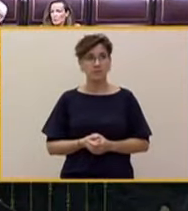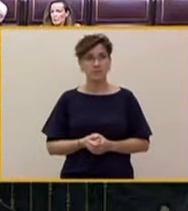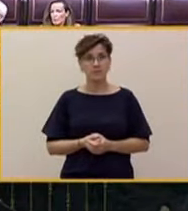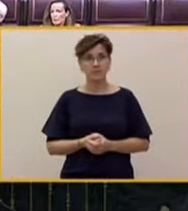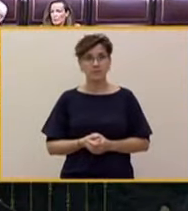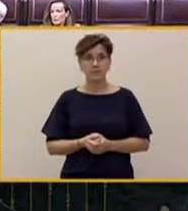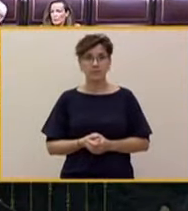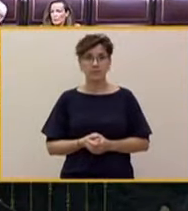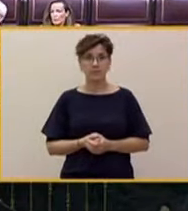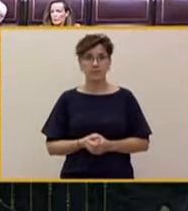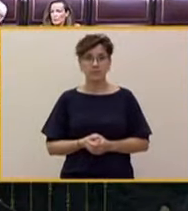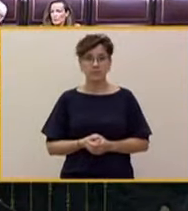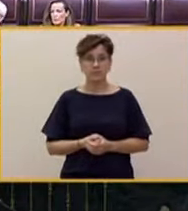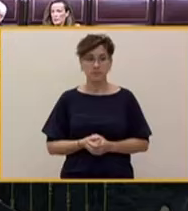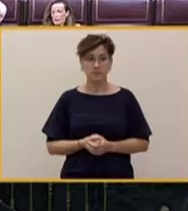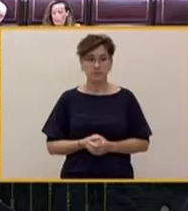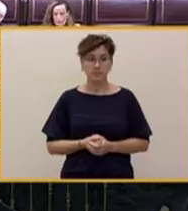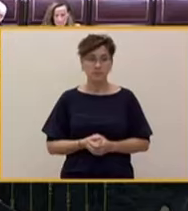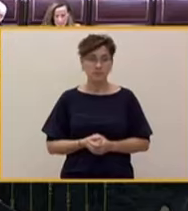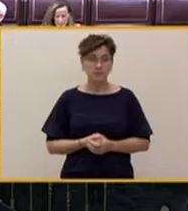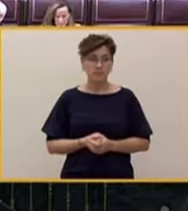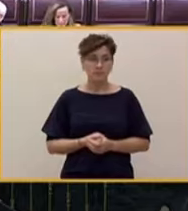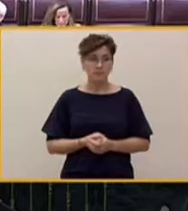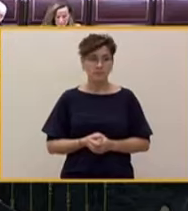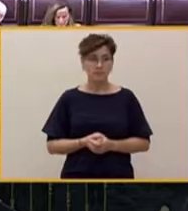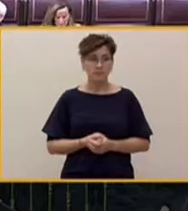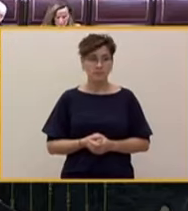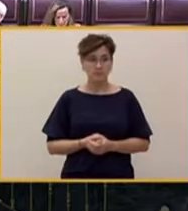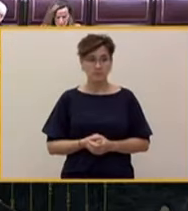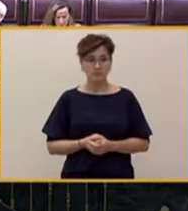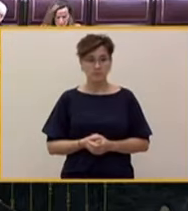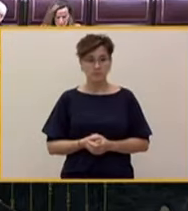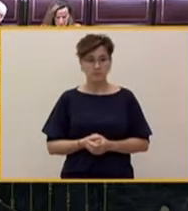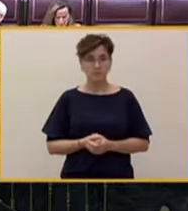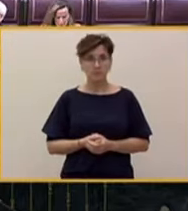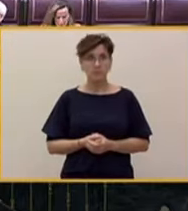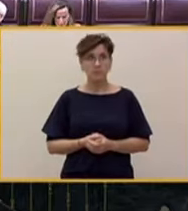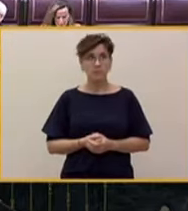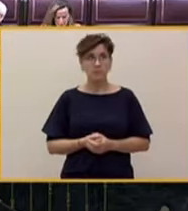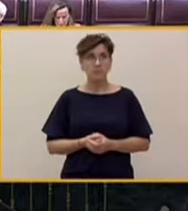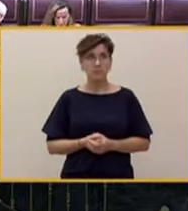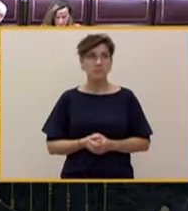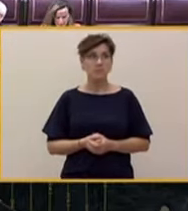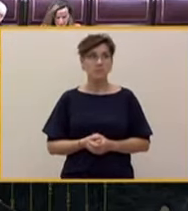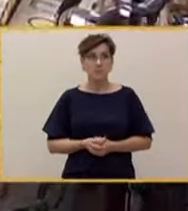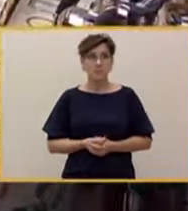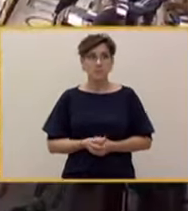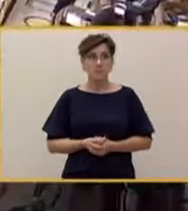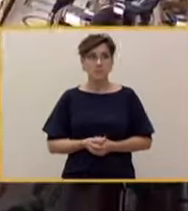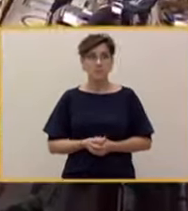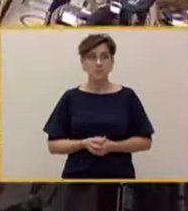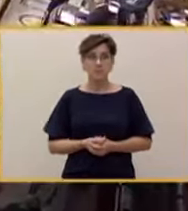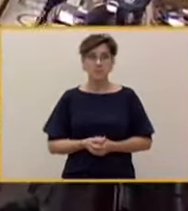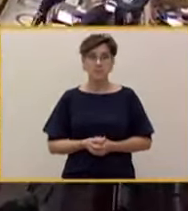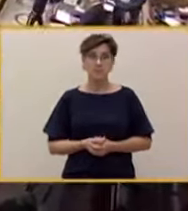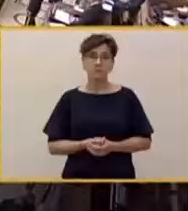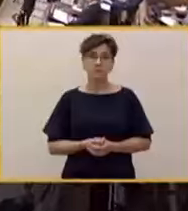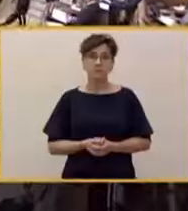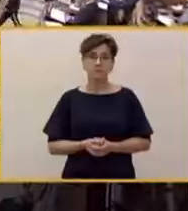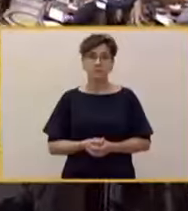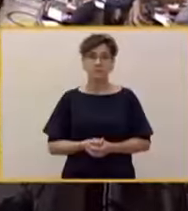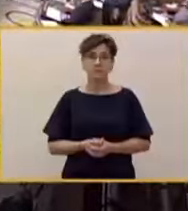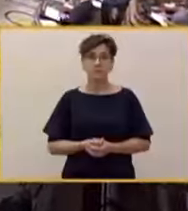región de lo de Madrid. O se puede ir, por ejemplo, donde nací yo, no lo recibirá muy bien, pero si va a Manresa verá exactamente lo que